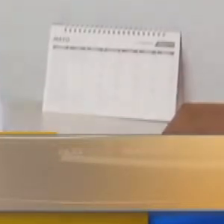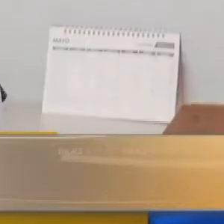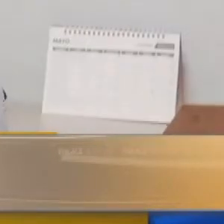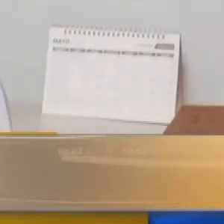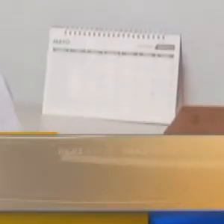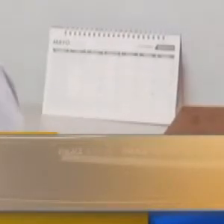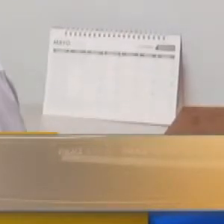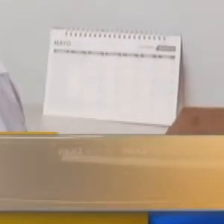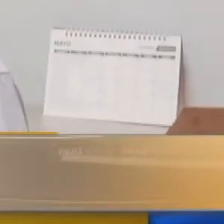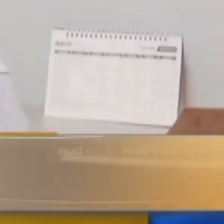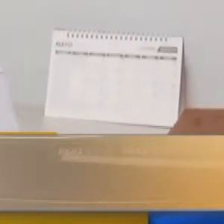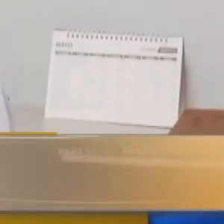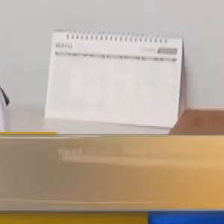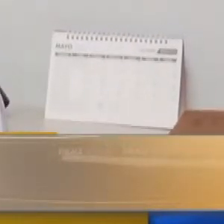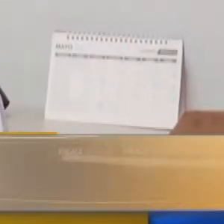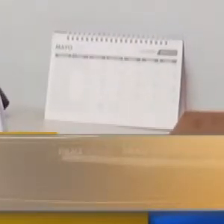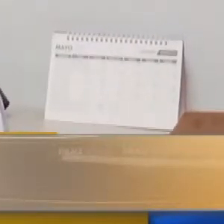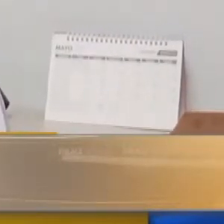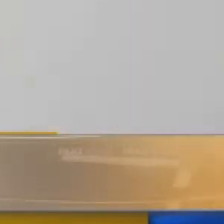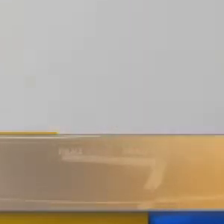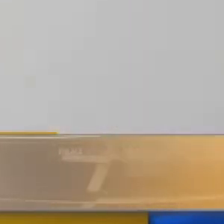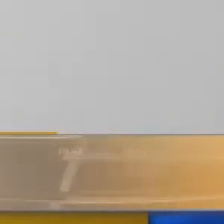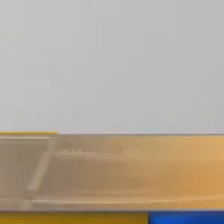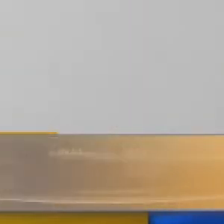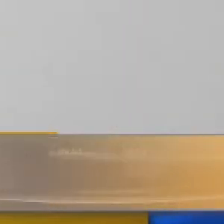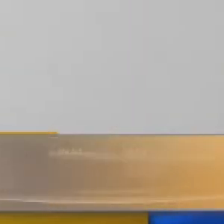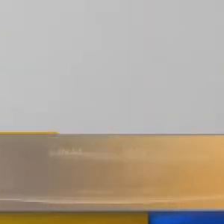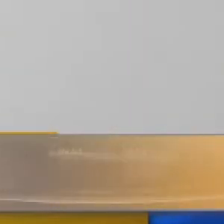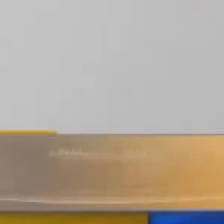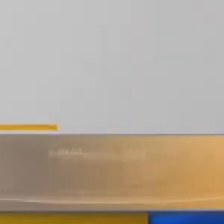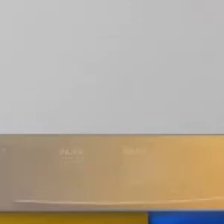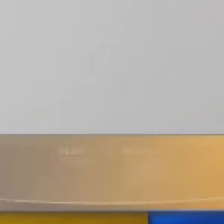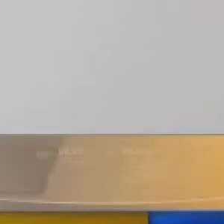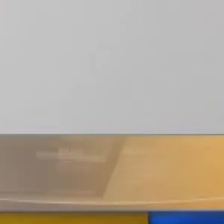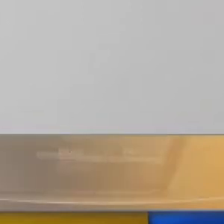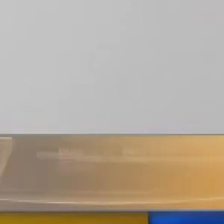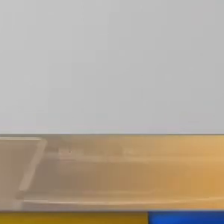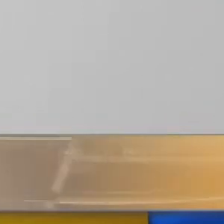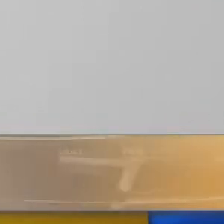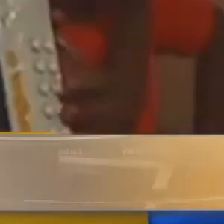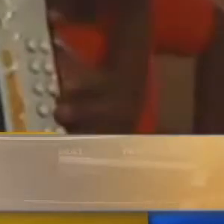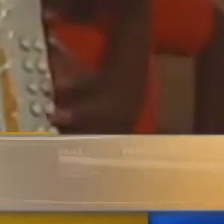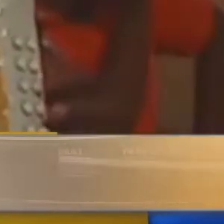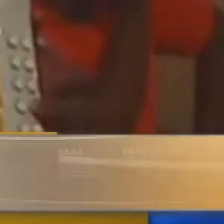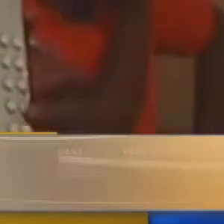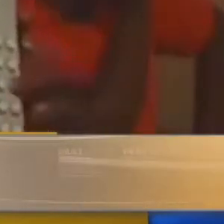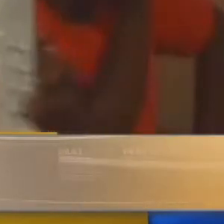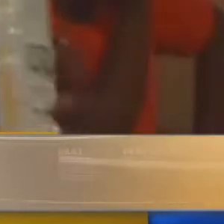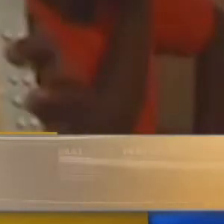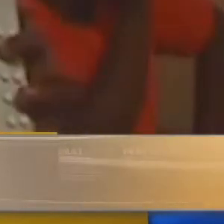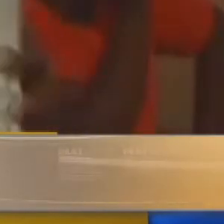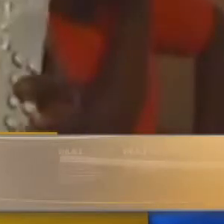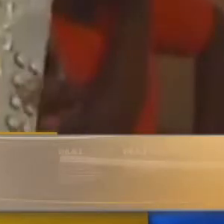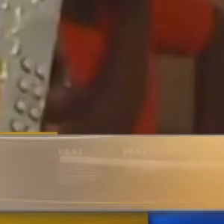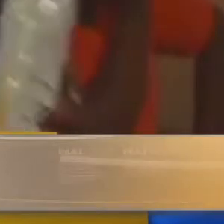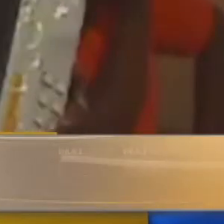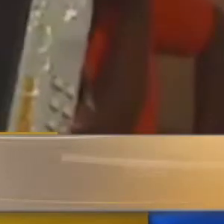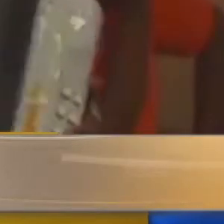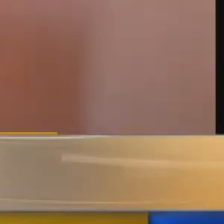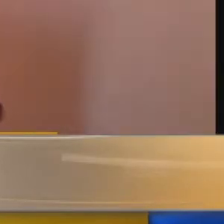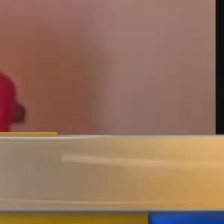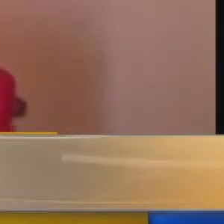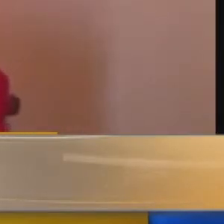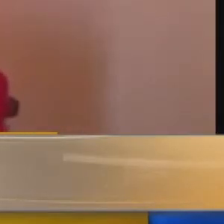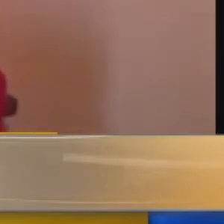cierre, Festival Vallenato de Barranca Bermeja anunció fecha para la versión de este año. Víctor Rey Reyes de Barranca